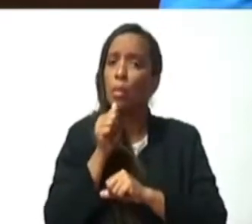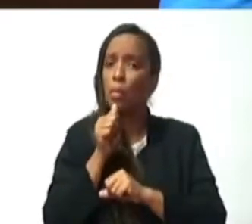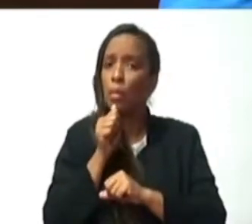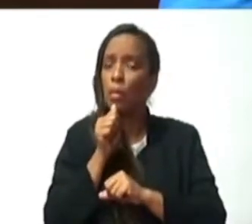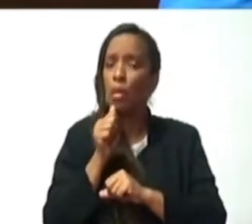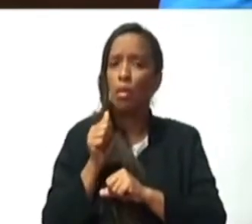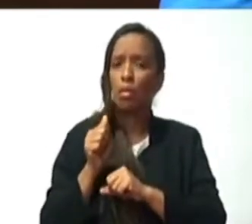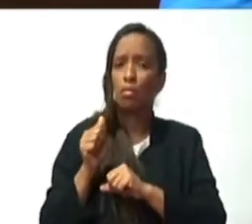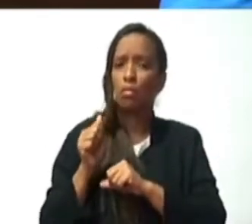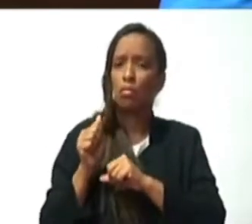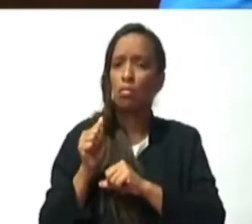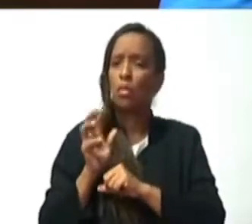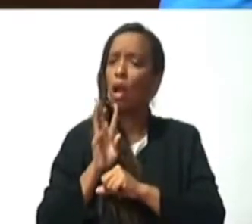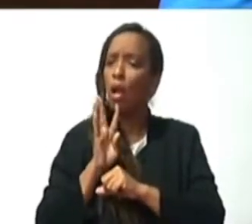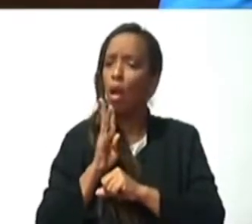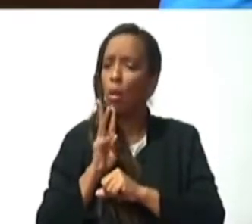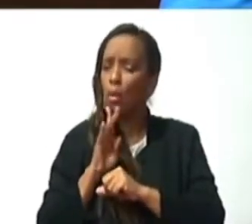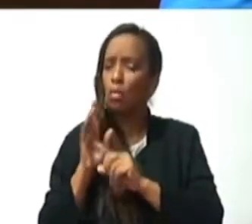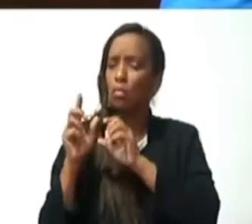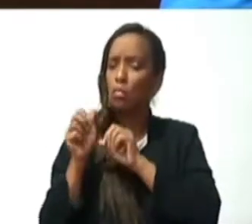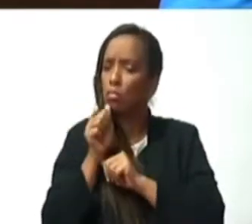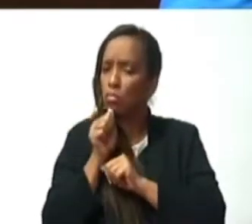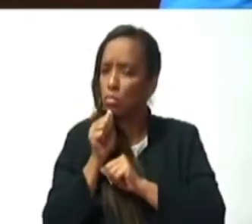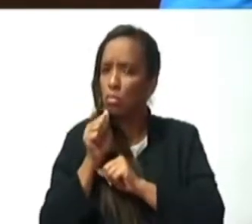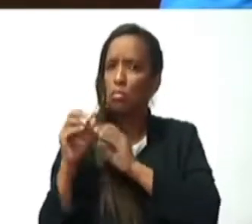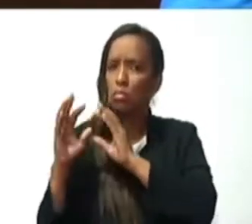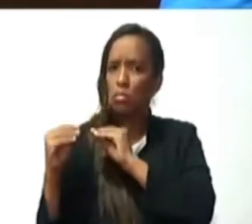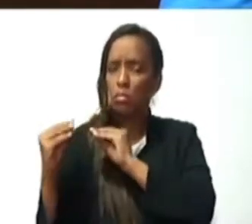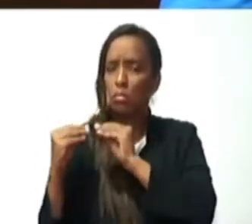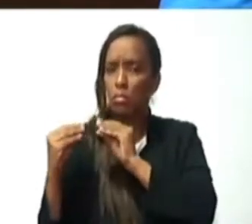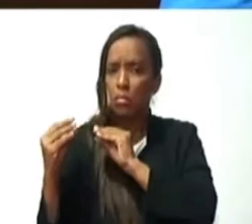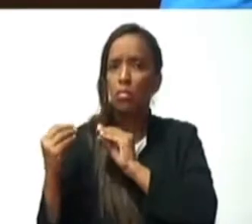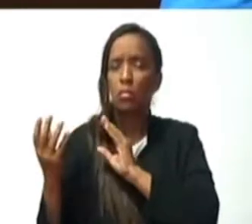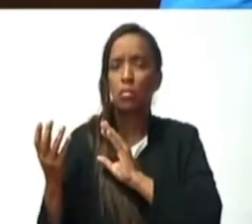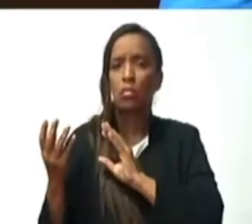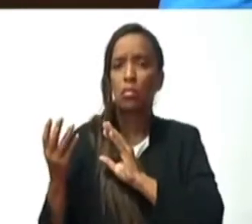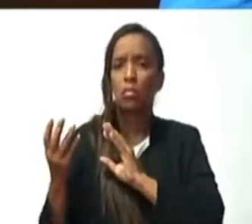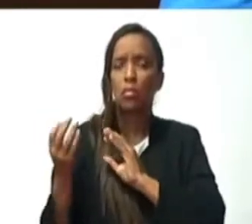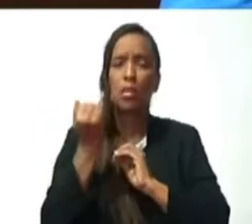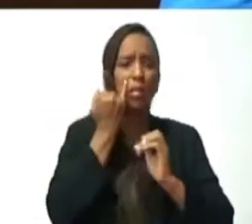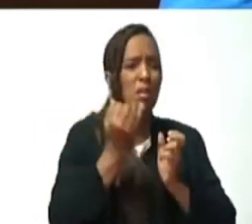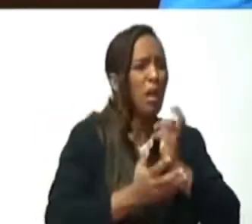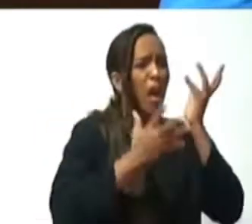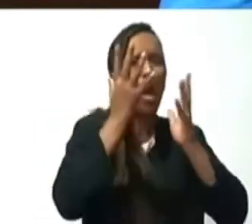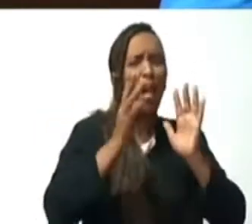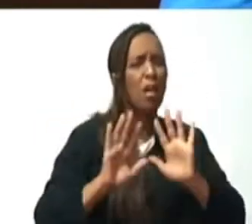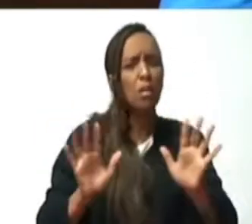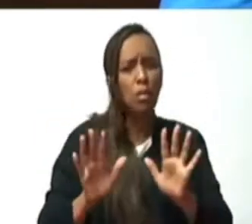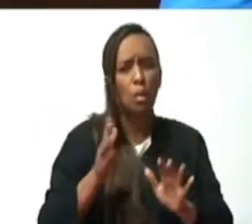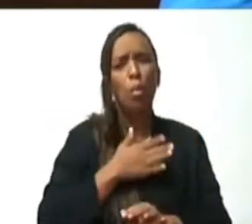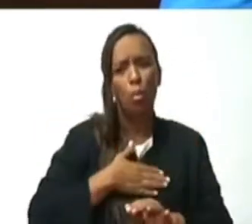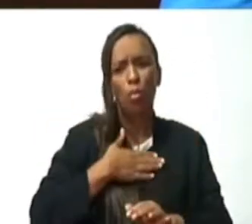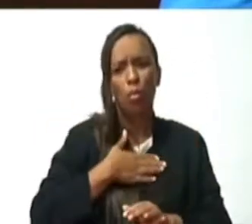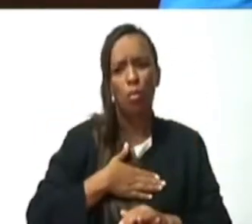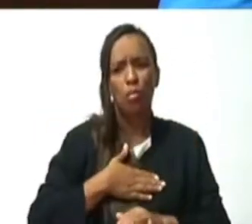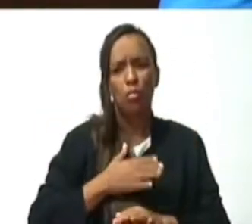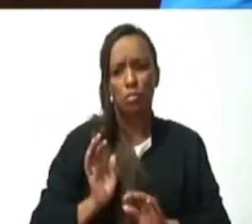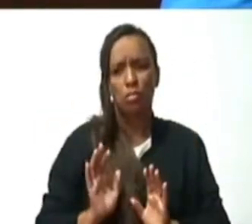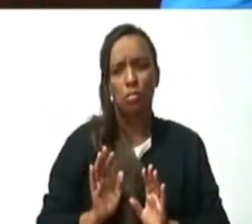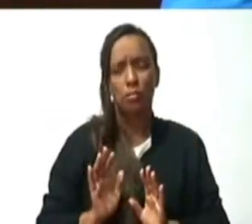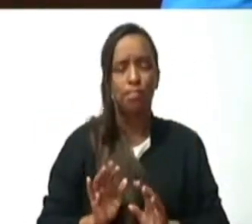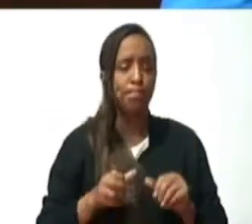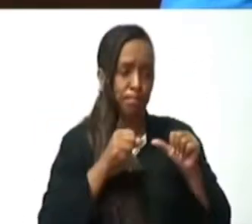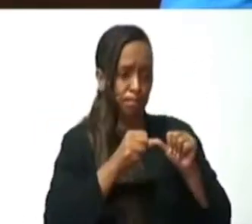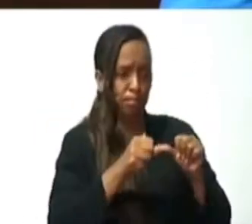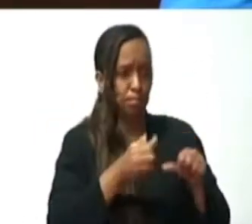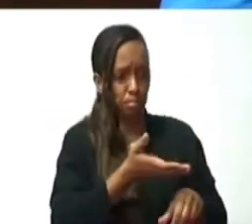orador pueda hacer el uso de la palabra sin ningún percance. Adelante, honorable. Sí, decía que ser parte